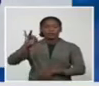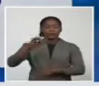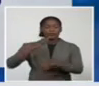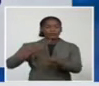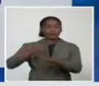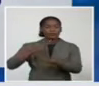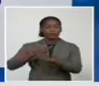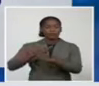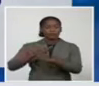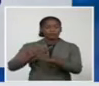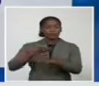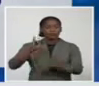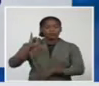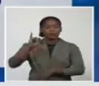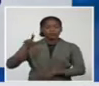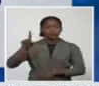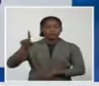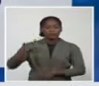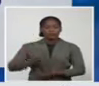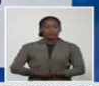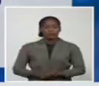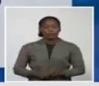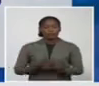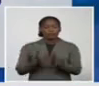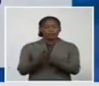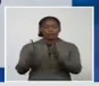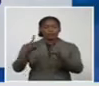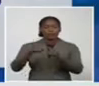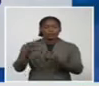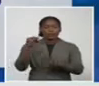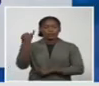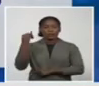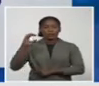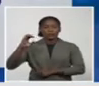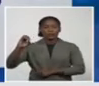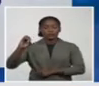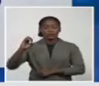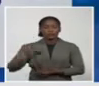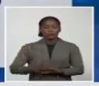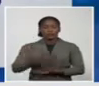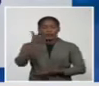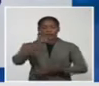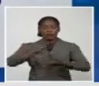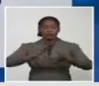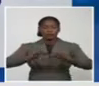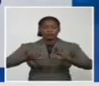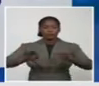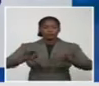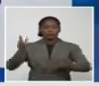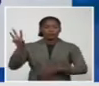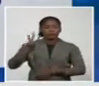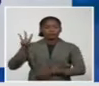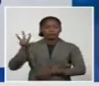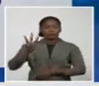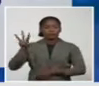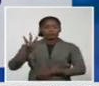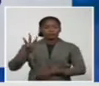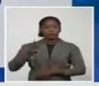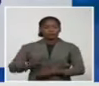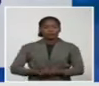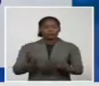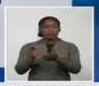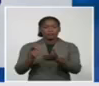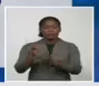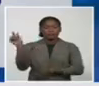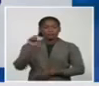con 61, Matanzas 60, Artemisa 33, Mayabeque y